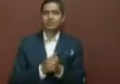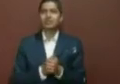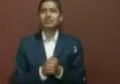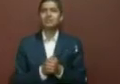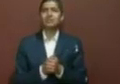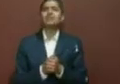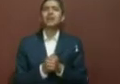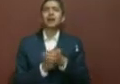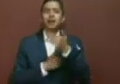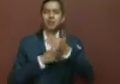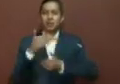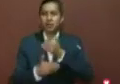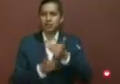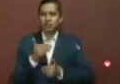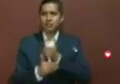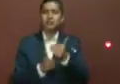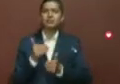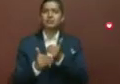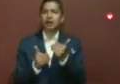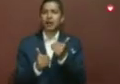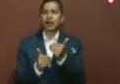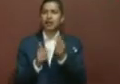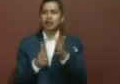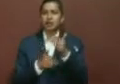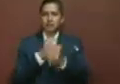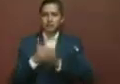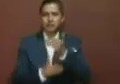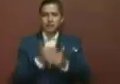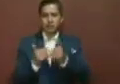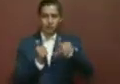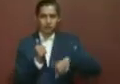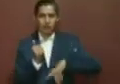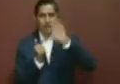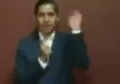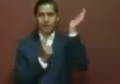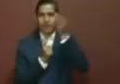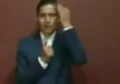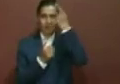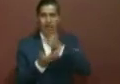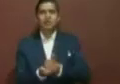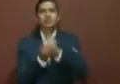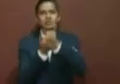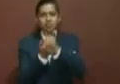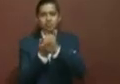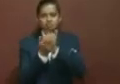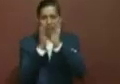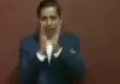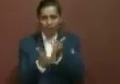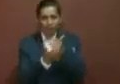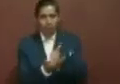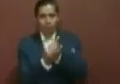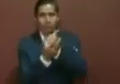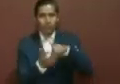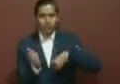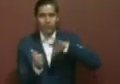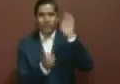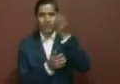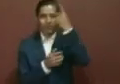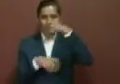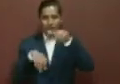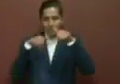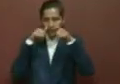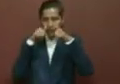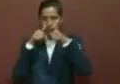vamos avanzando en el sentido de que el gobierno federal nos está ayudando ya a